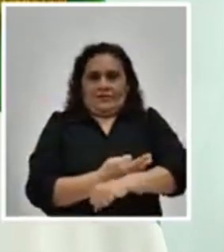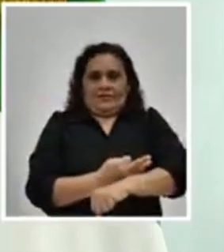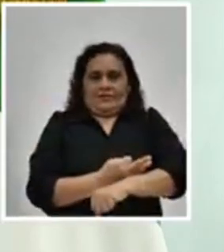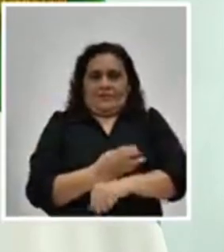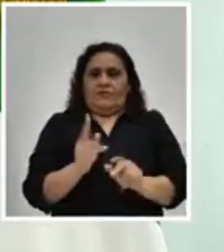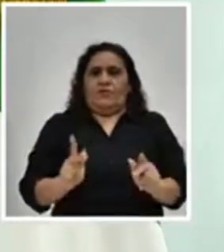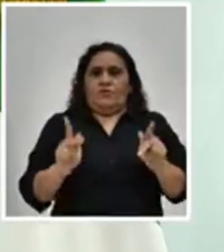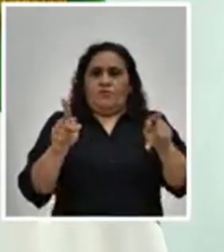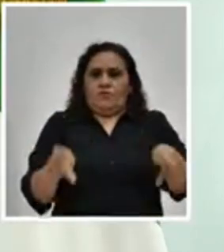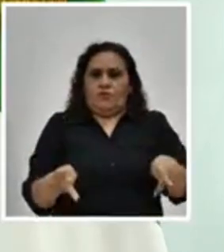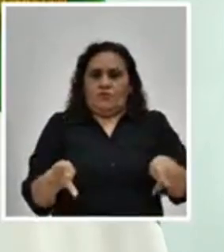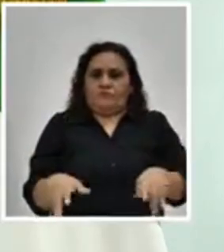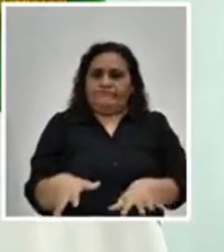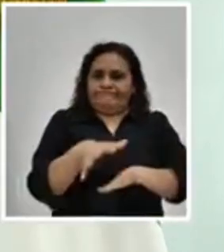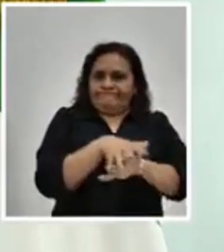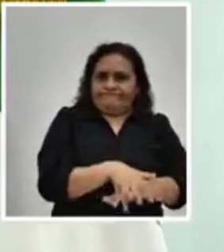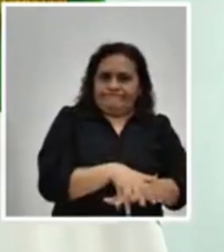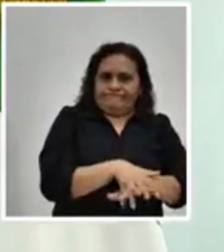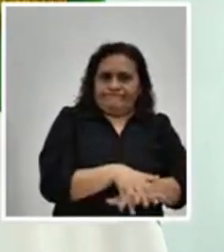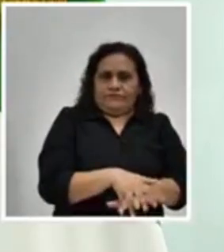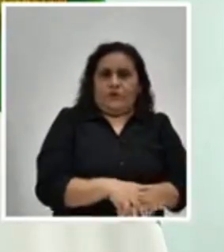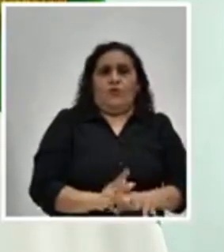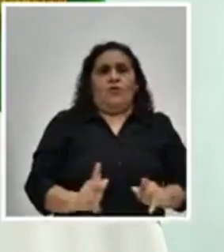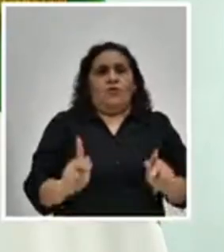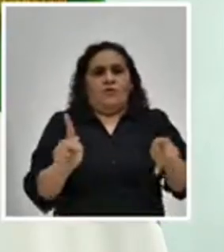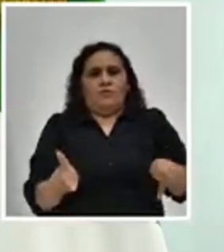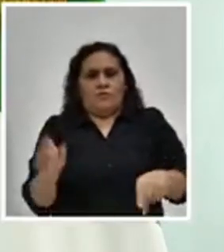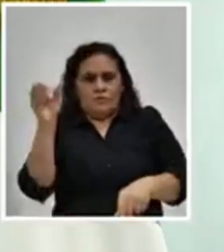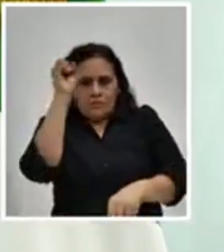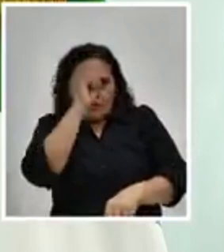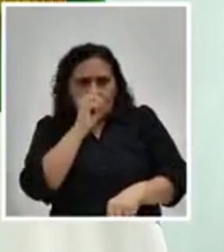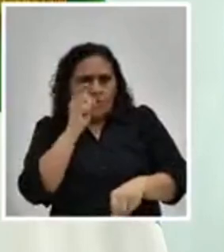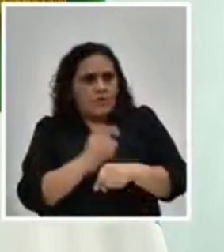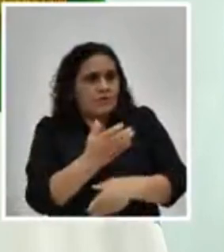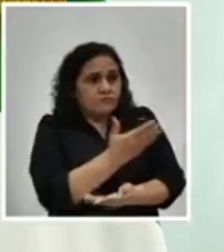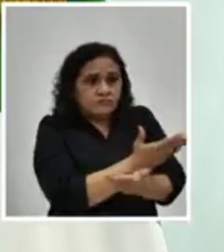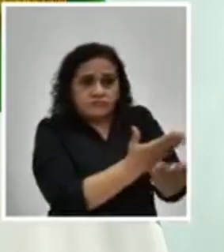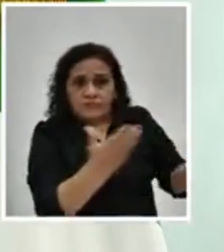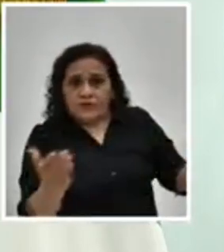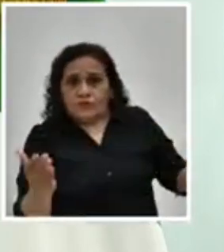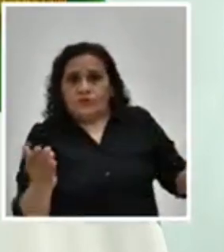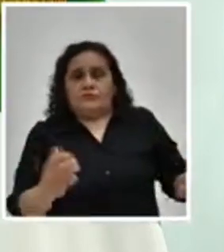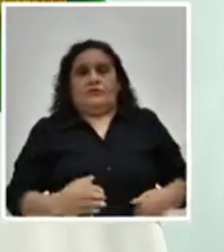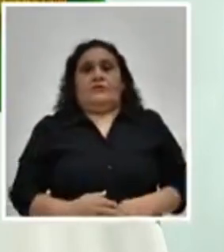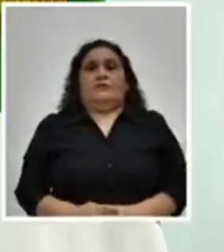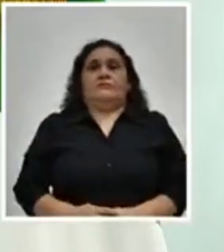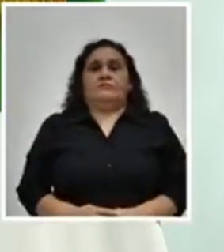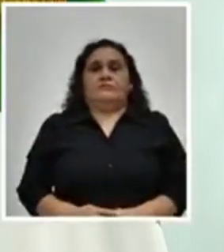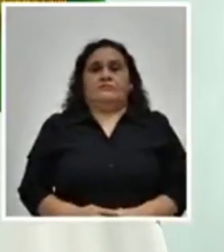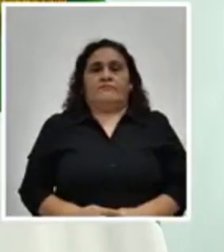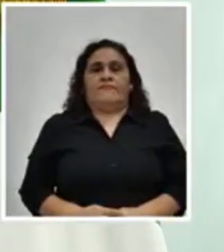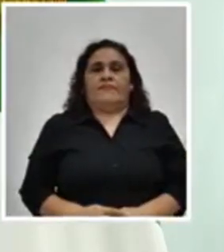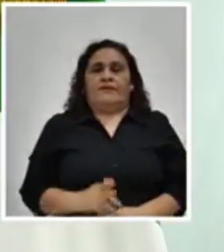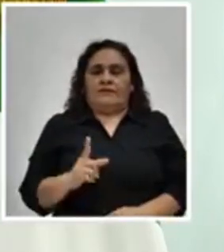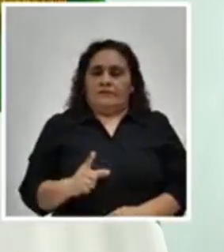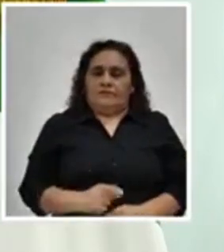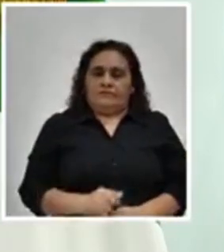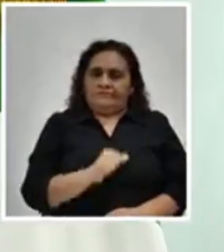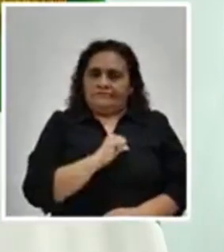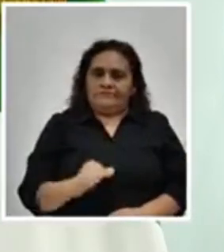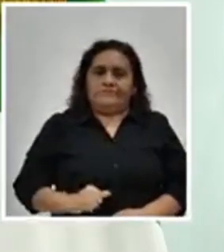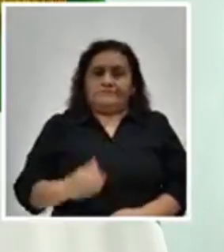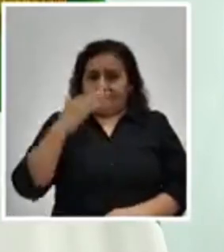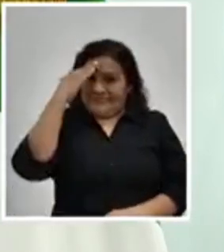progreso inclusivo y de oportunidades para todas y para todos. Estoy consciente de que aún